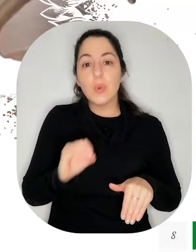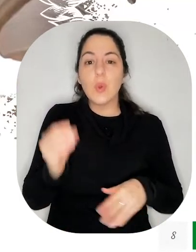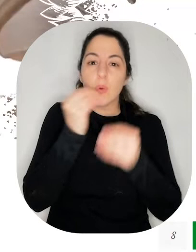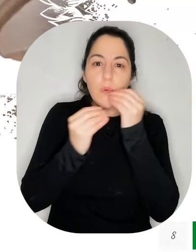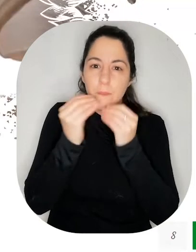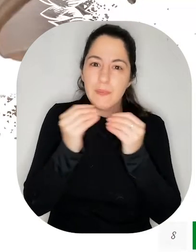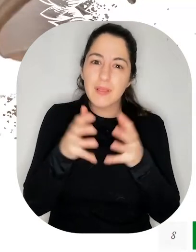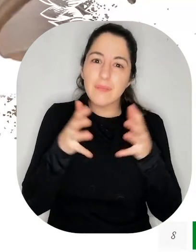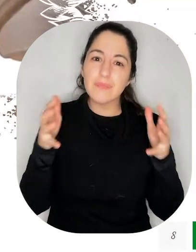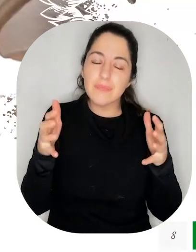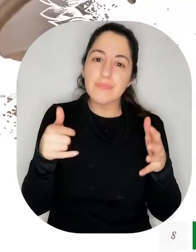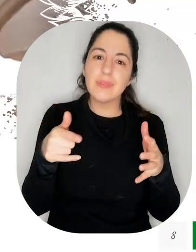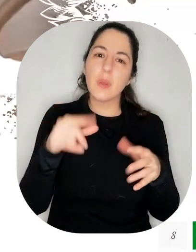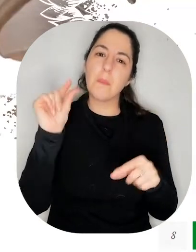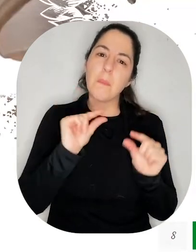alimentación alta